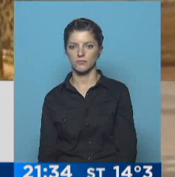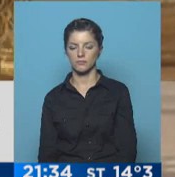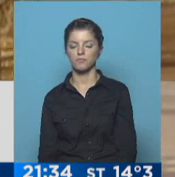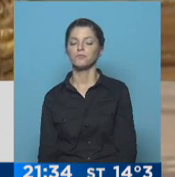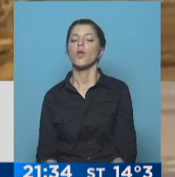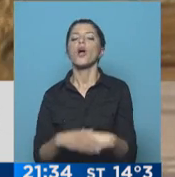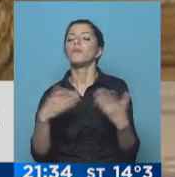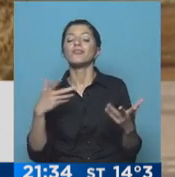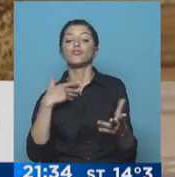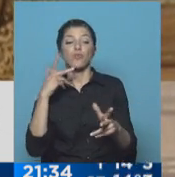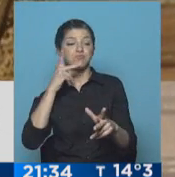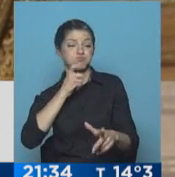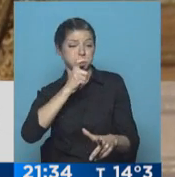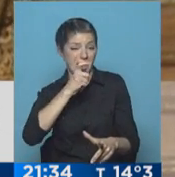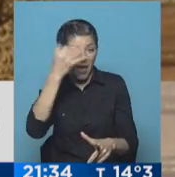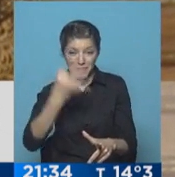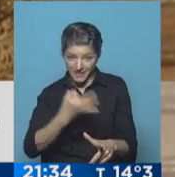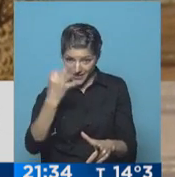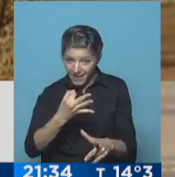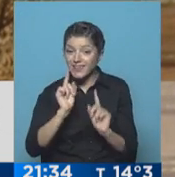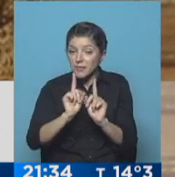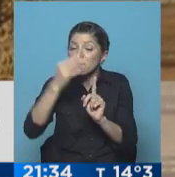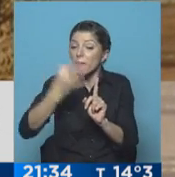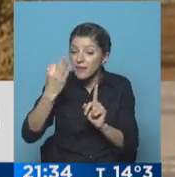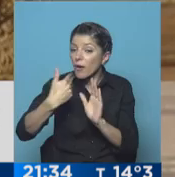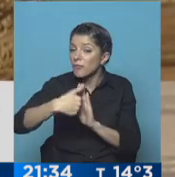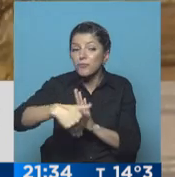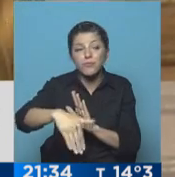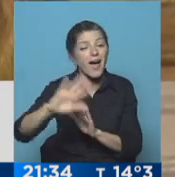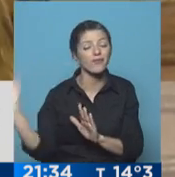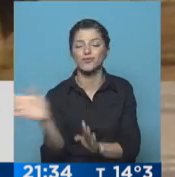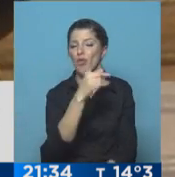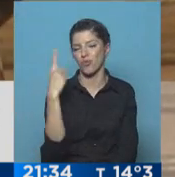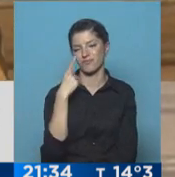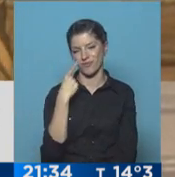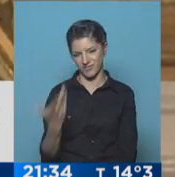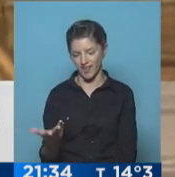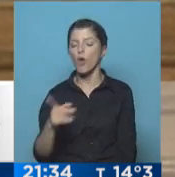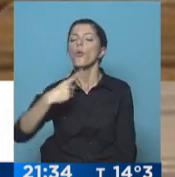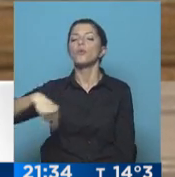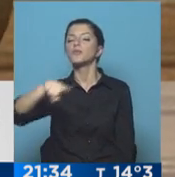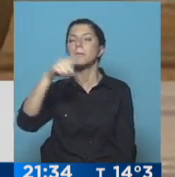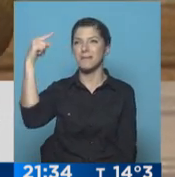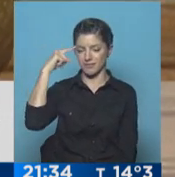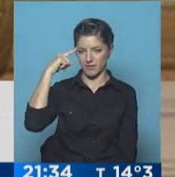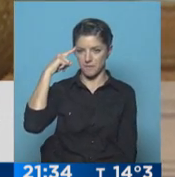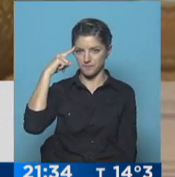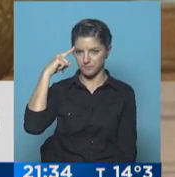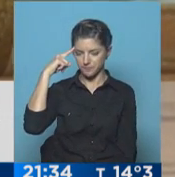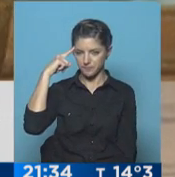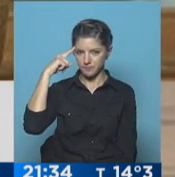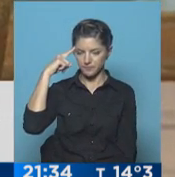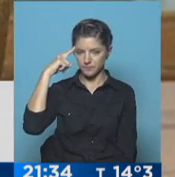Porque la verdad, tarde o temprano, siempre llega. Fíjense que